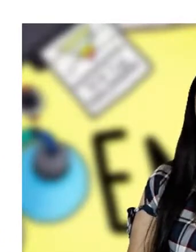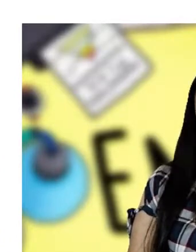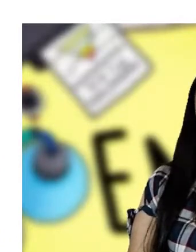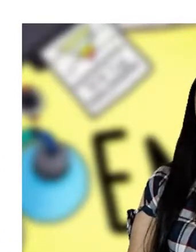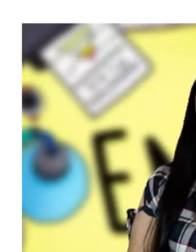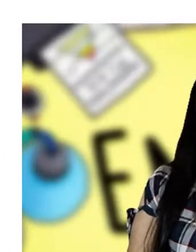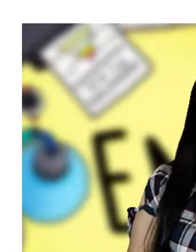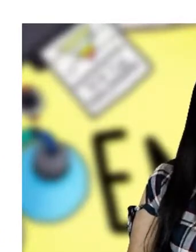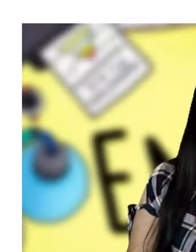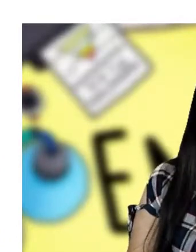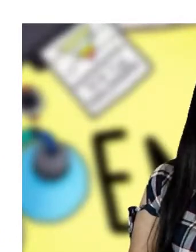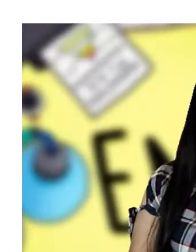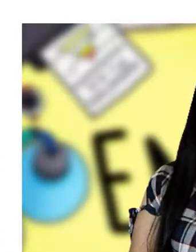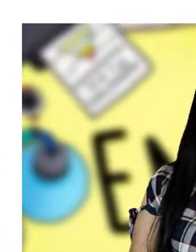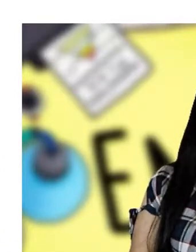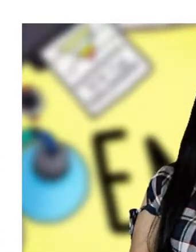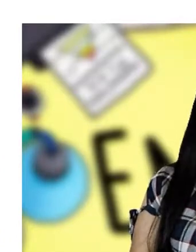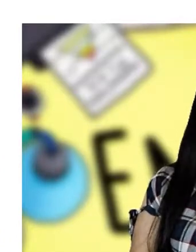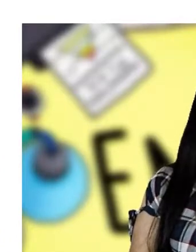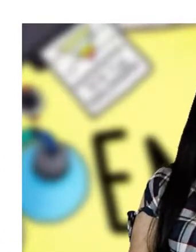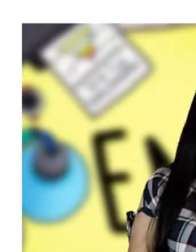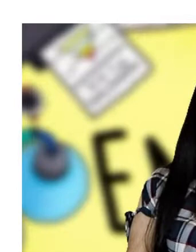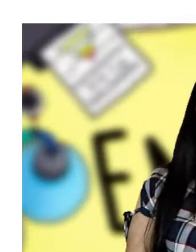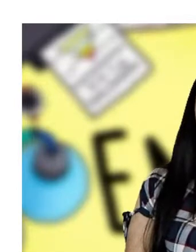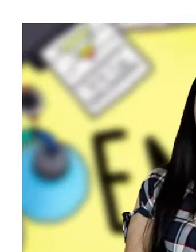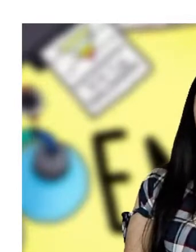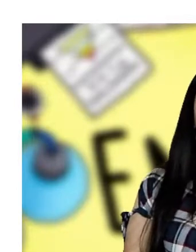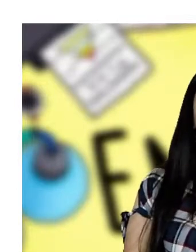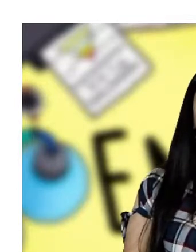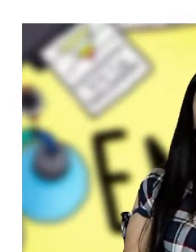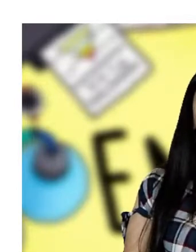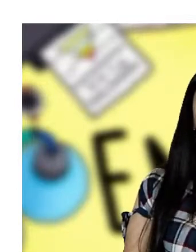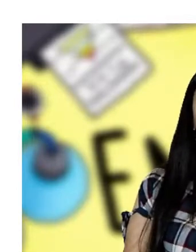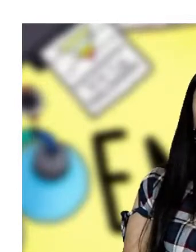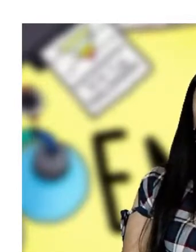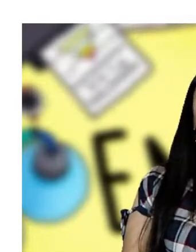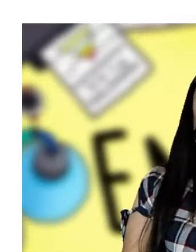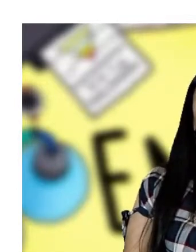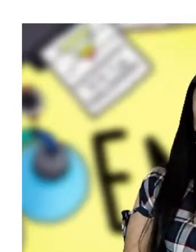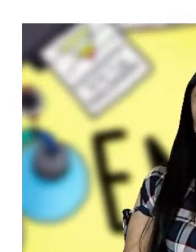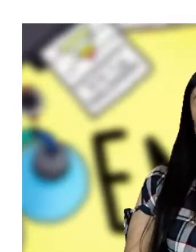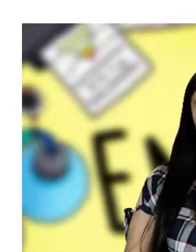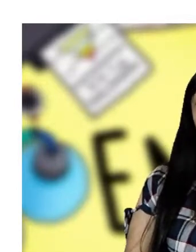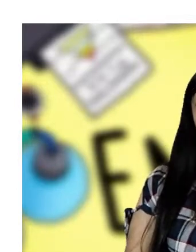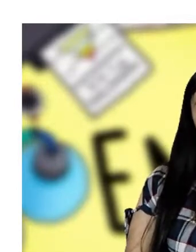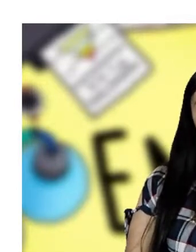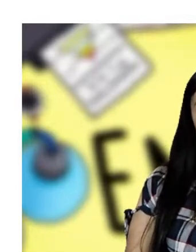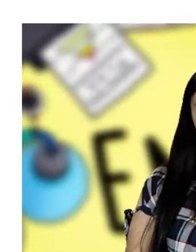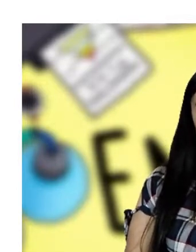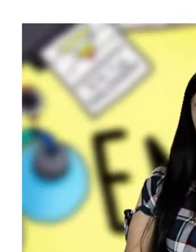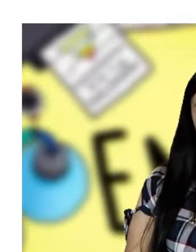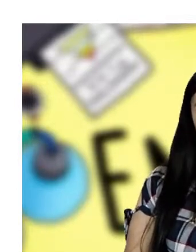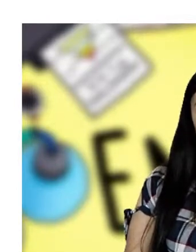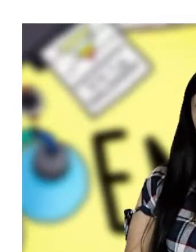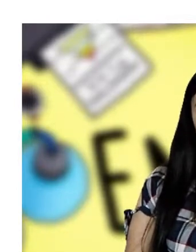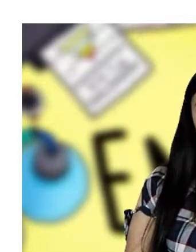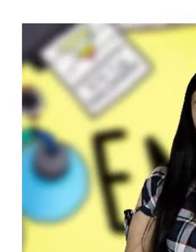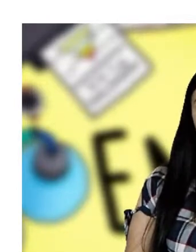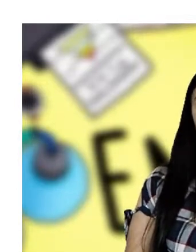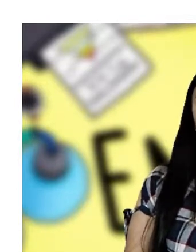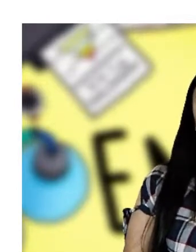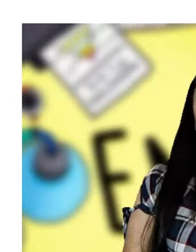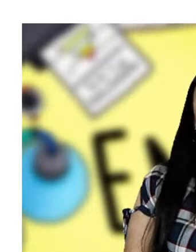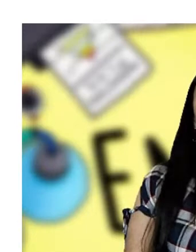Brian. Brian, thank you very much for reading the chat, for reading the comments, the questions. Thank you so much for the